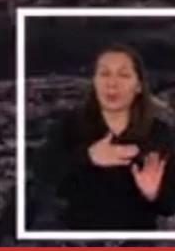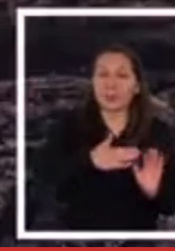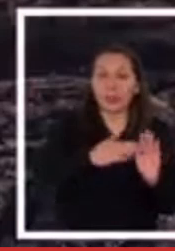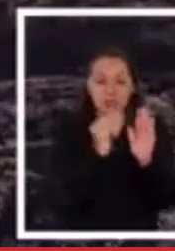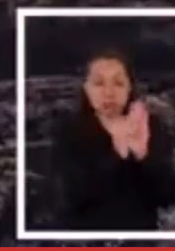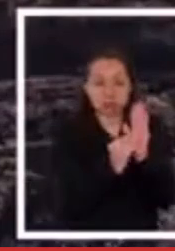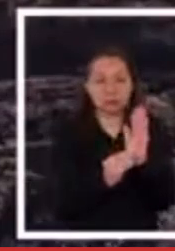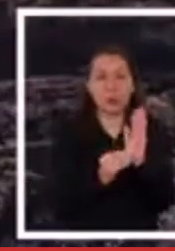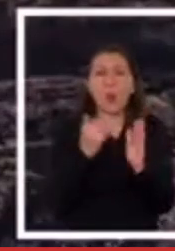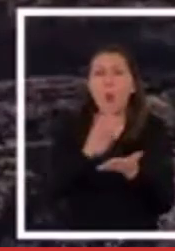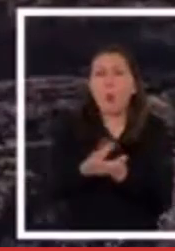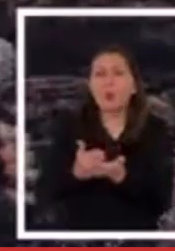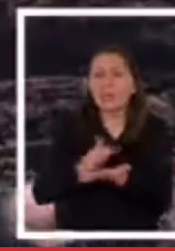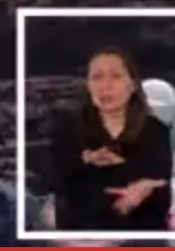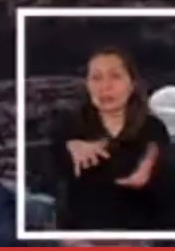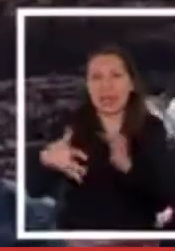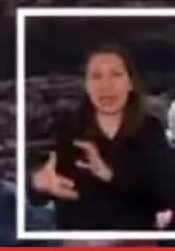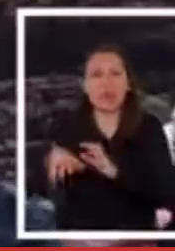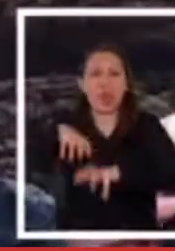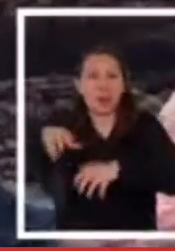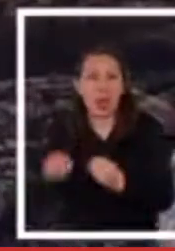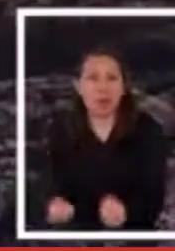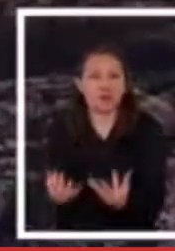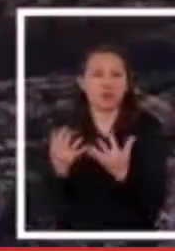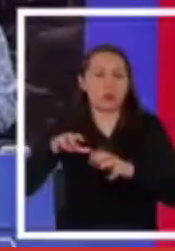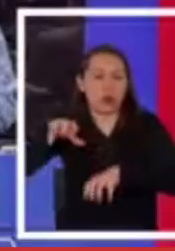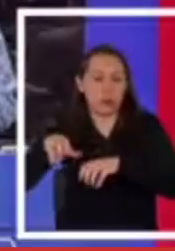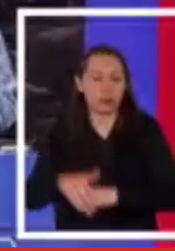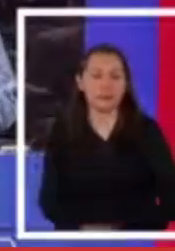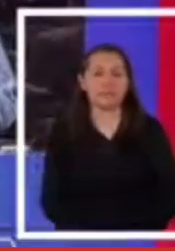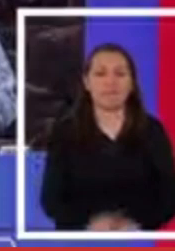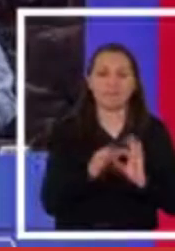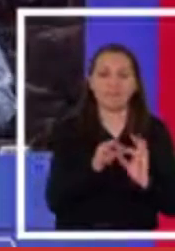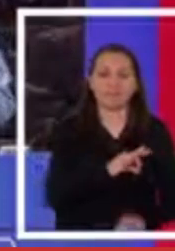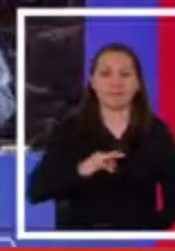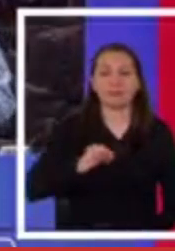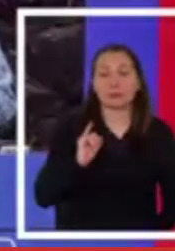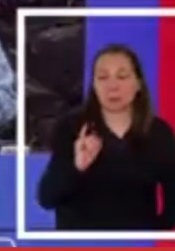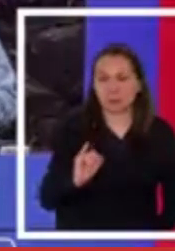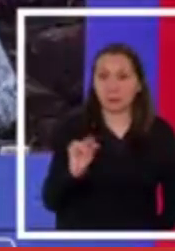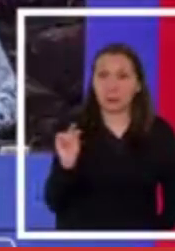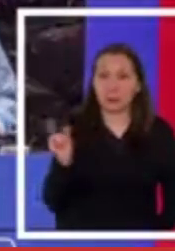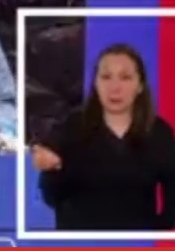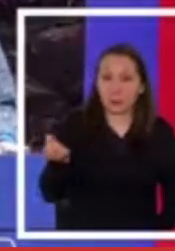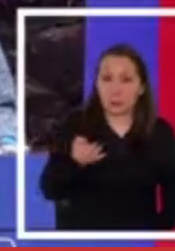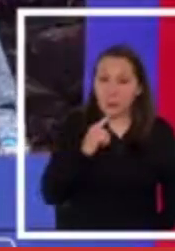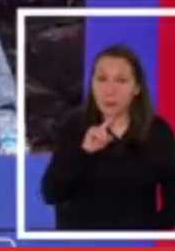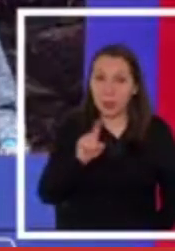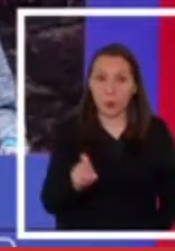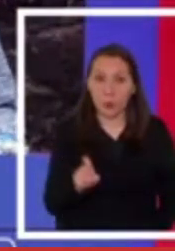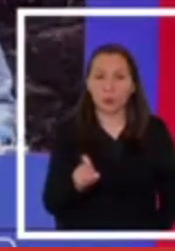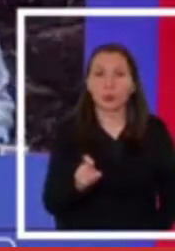respecto al daño silbo agropecuario Gracias ministro Sí un poco a propósito de la pregunta de